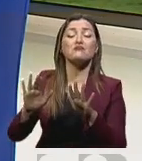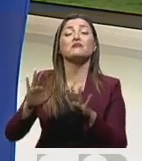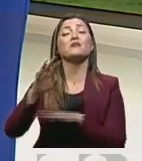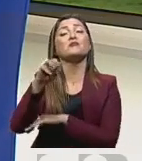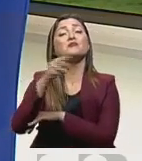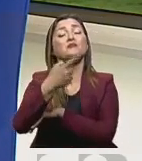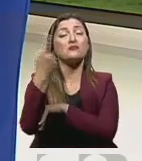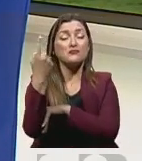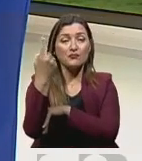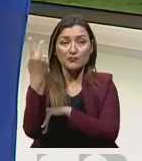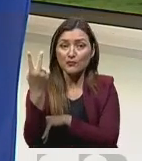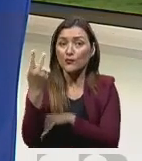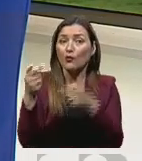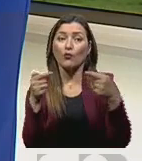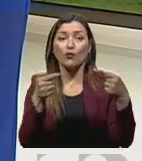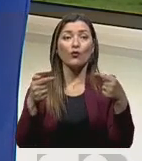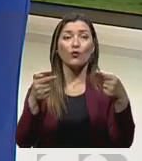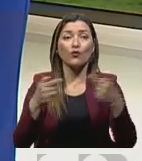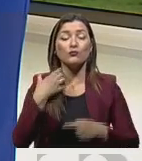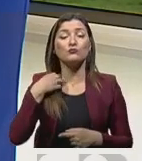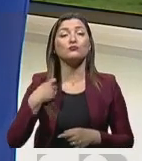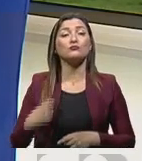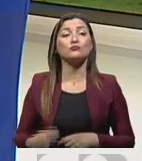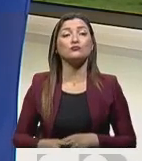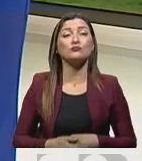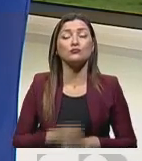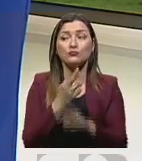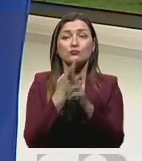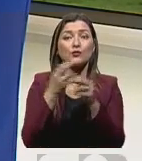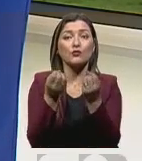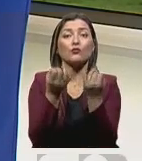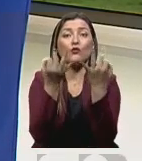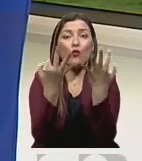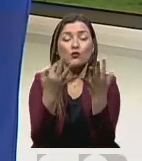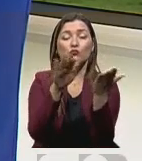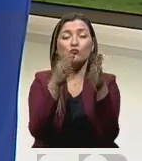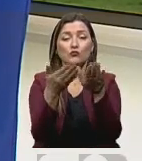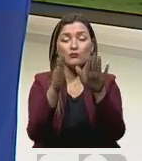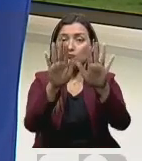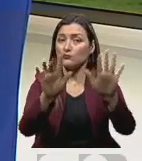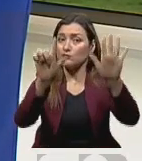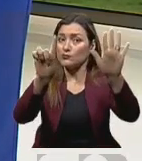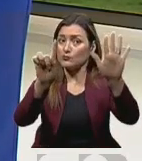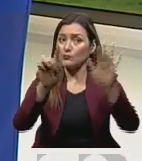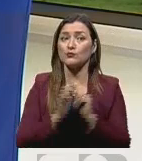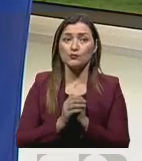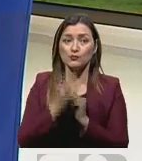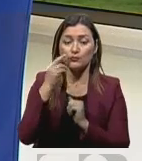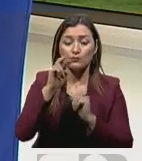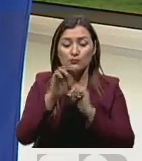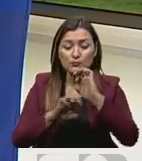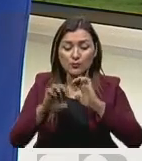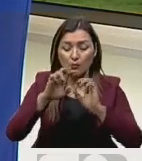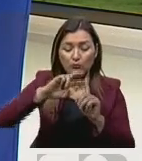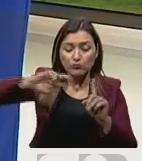luego de dos días de enfrentamientos entre los ríos el saldo hasta el momento es de 16 fallecidos y avances reconocimiento de los cuerpos